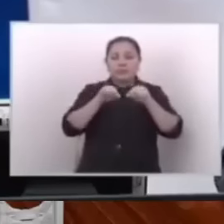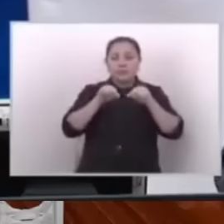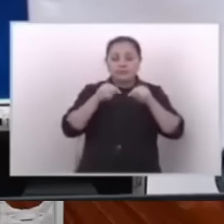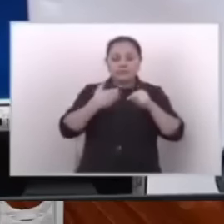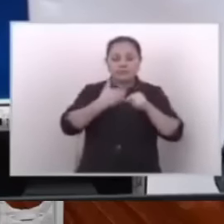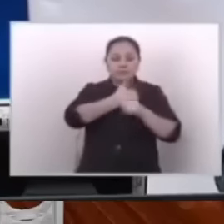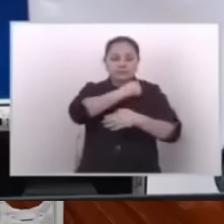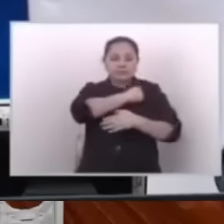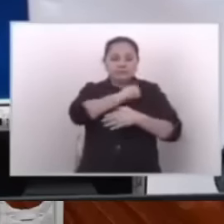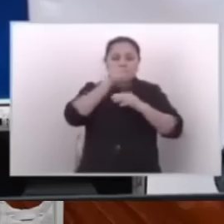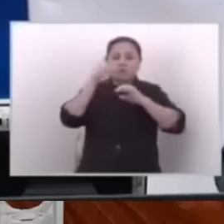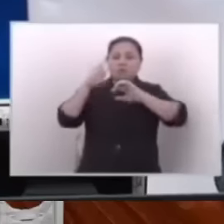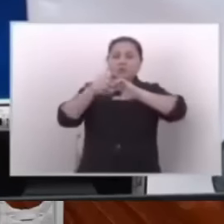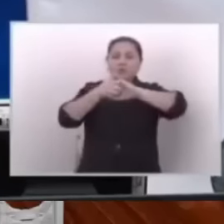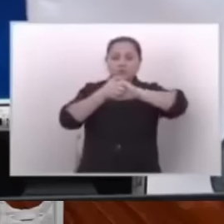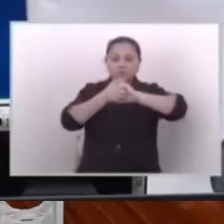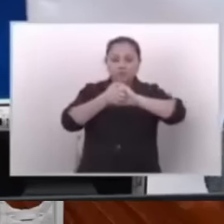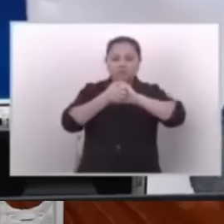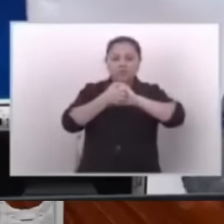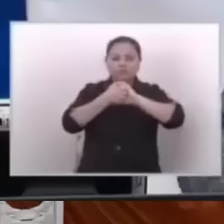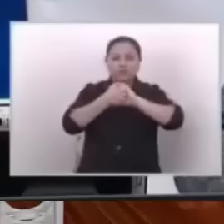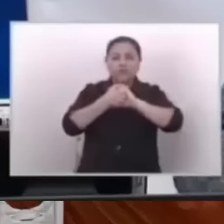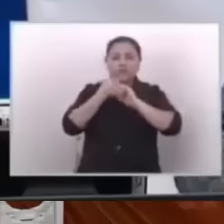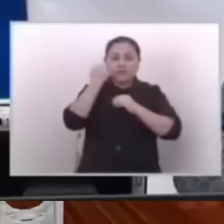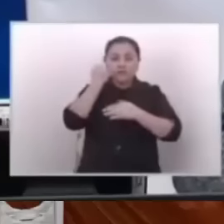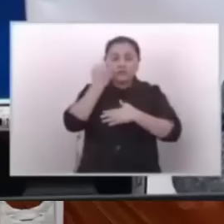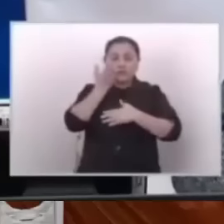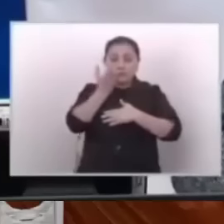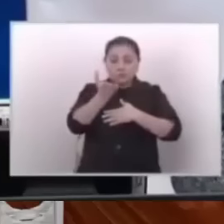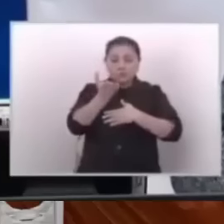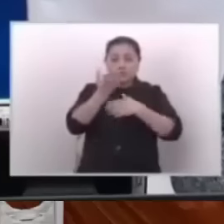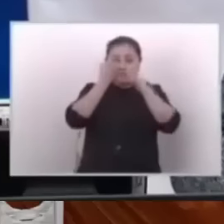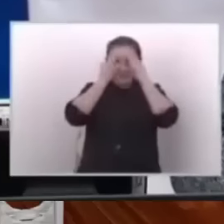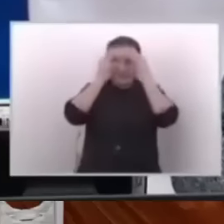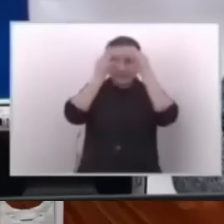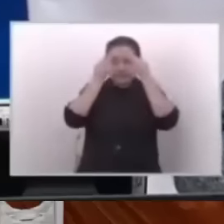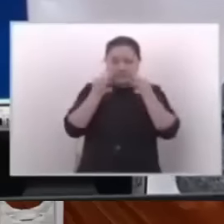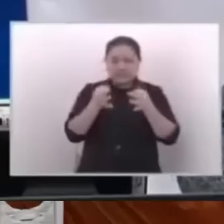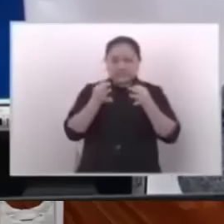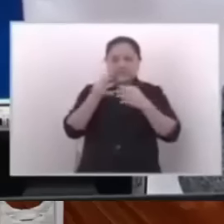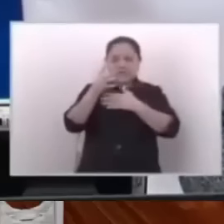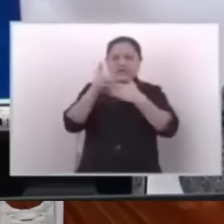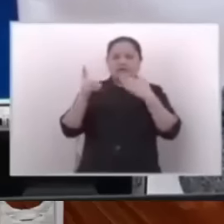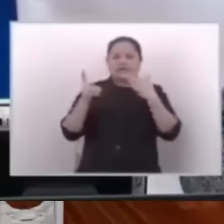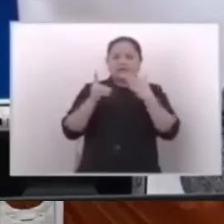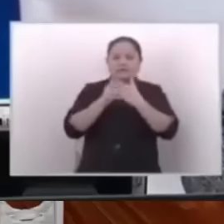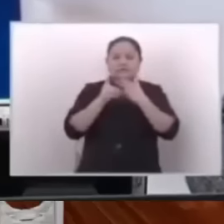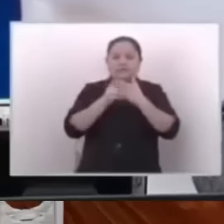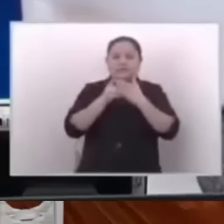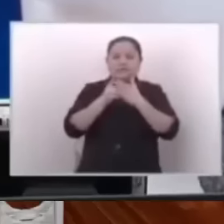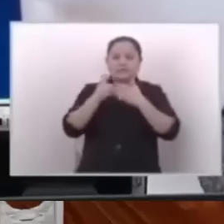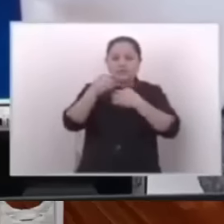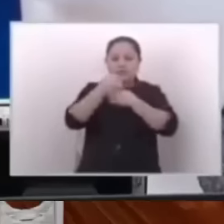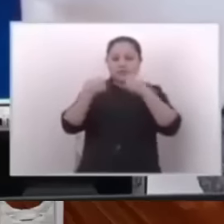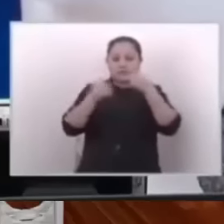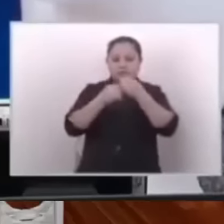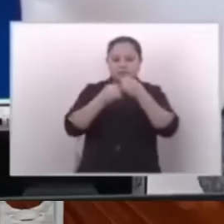lo que nos toca es unirnos. Si usted decide ser la diputada de